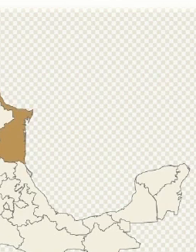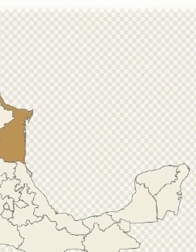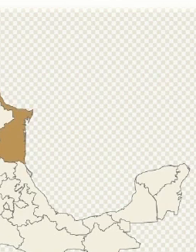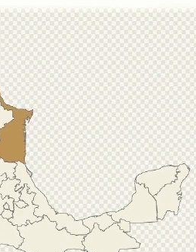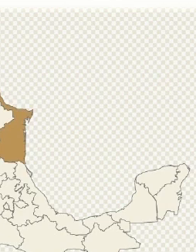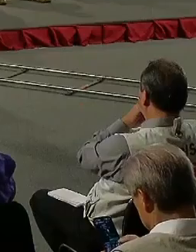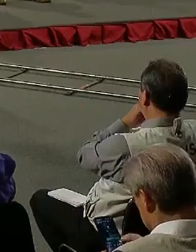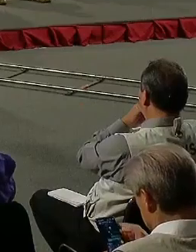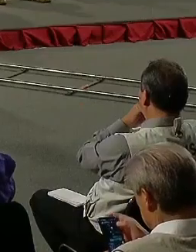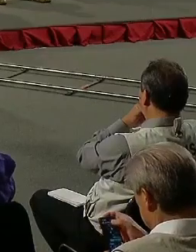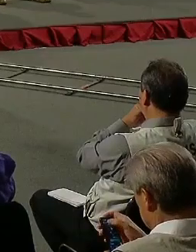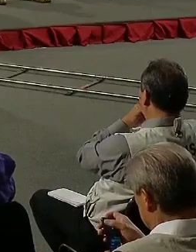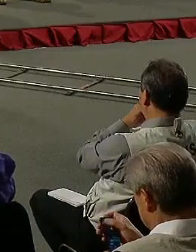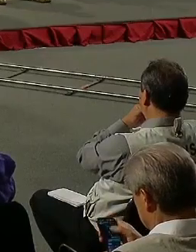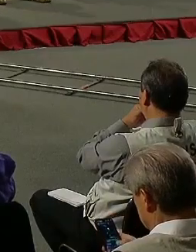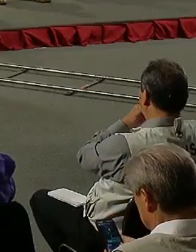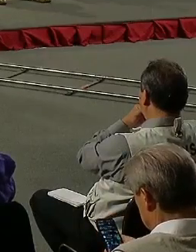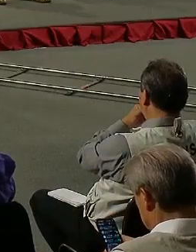Muchas gracias.